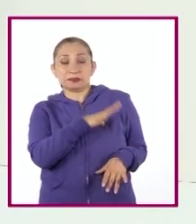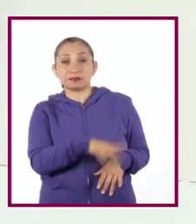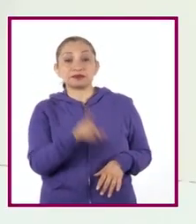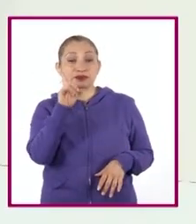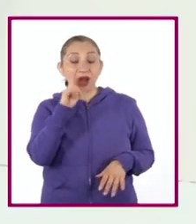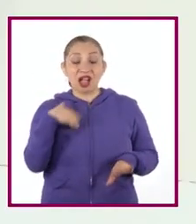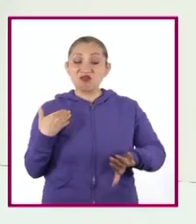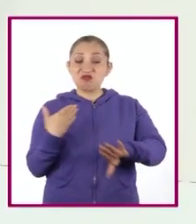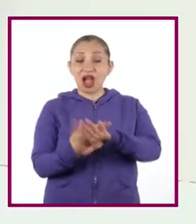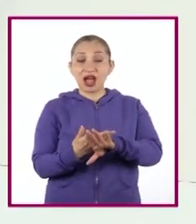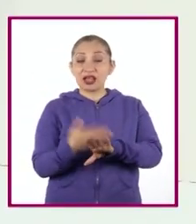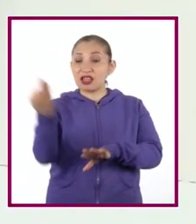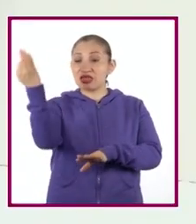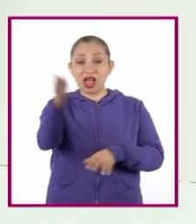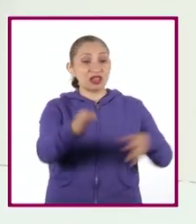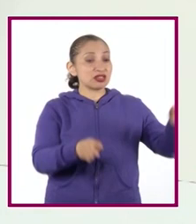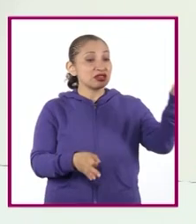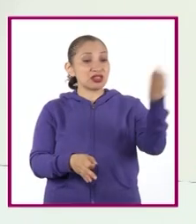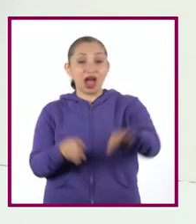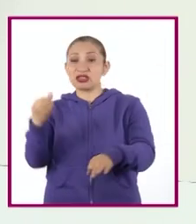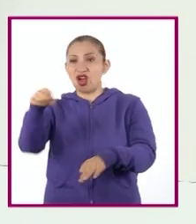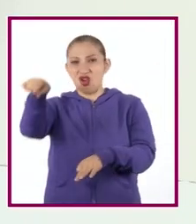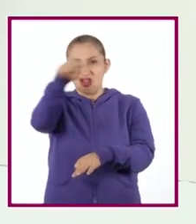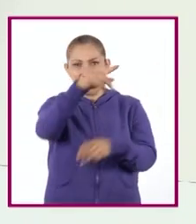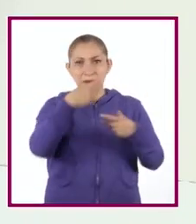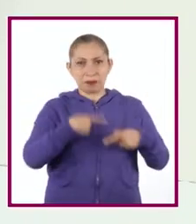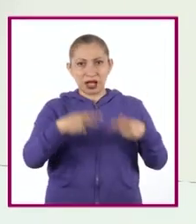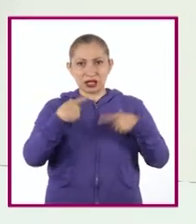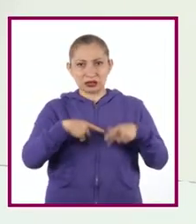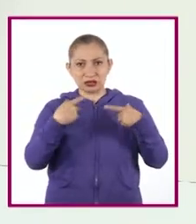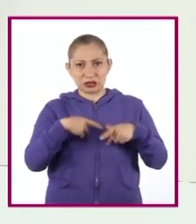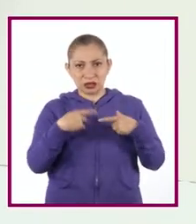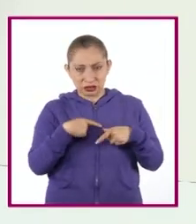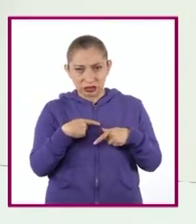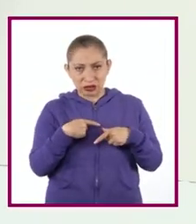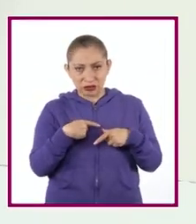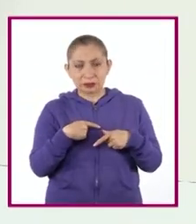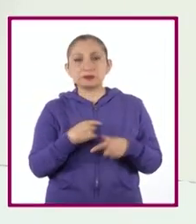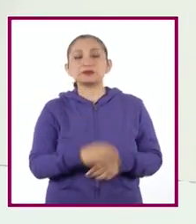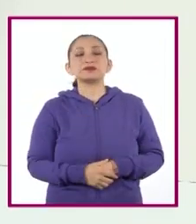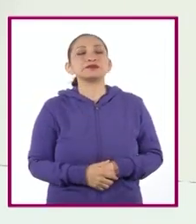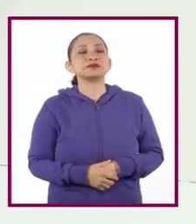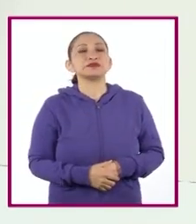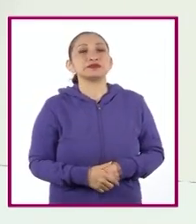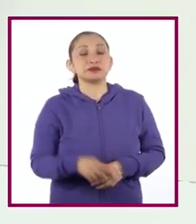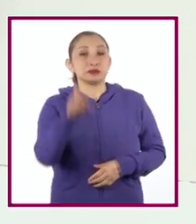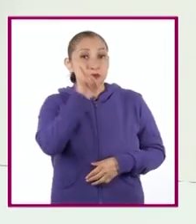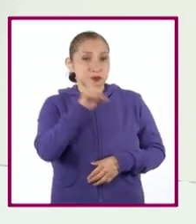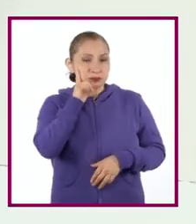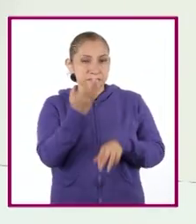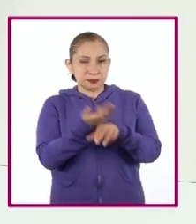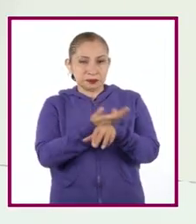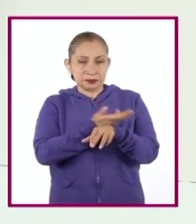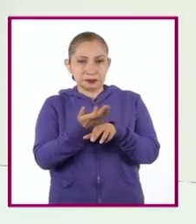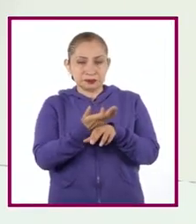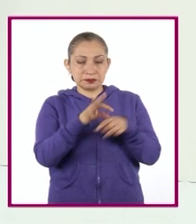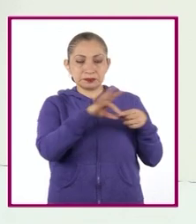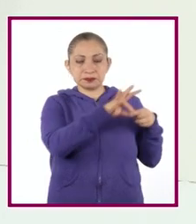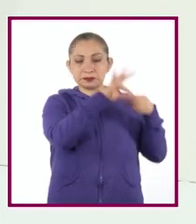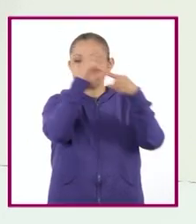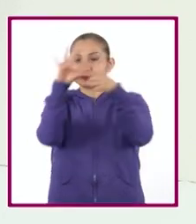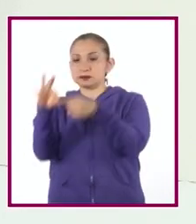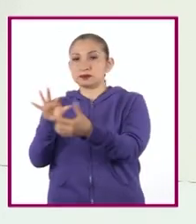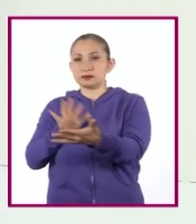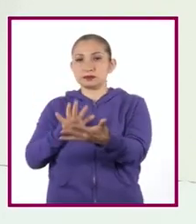Condenada y traicionada por aquellos que otrora había ayudado, la mulata fue llevada a